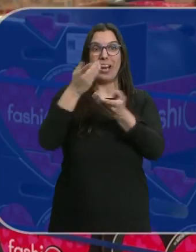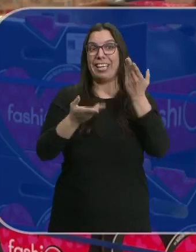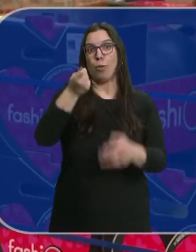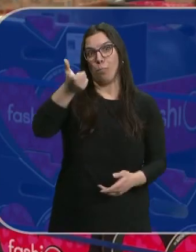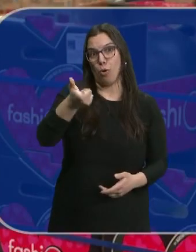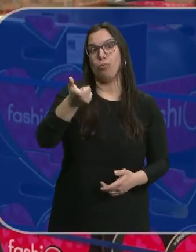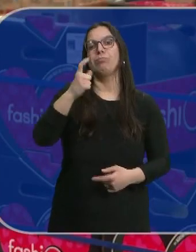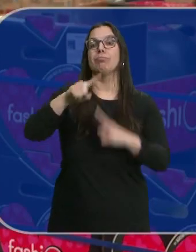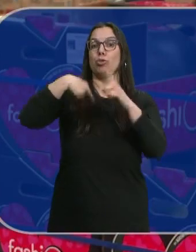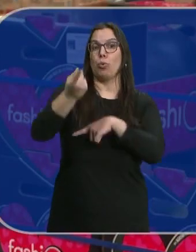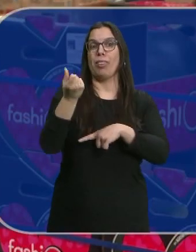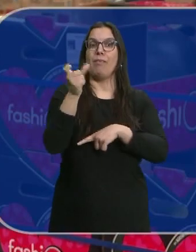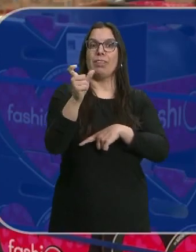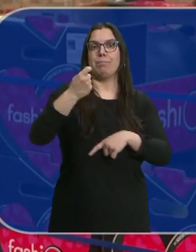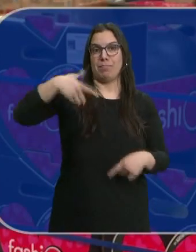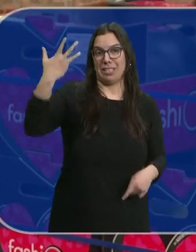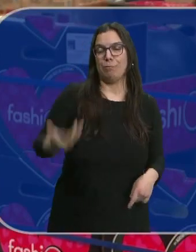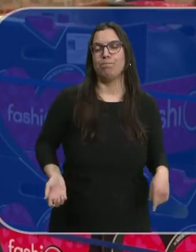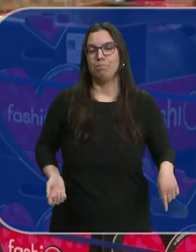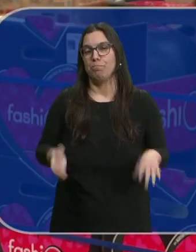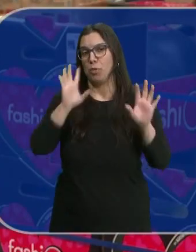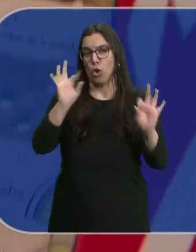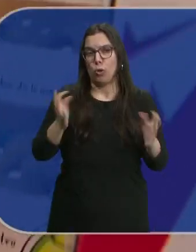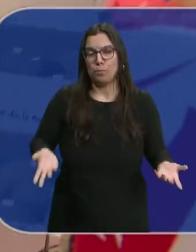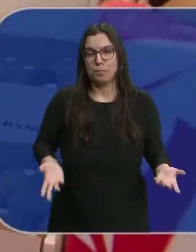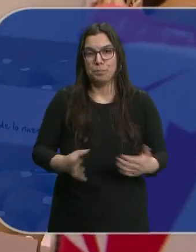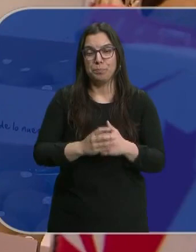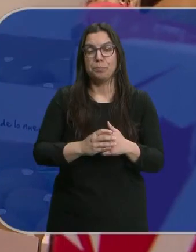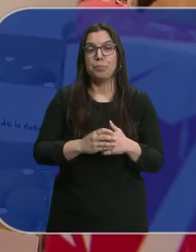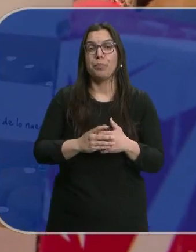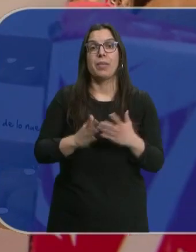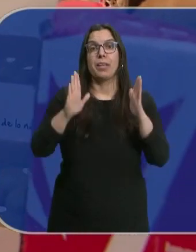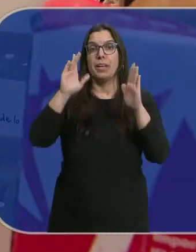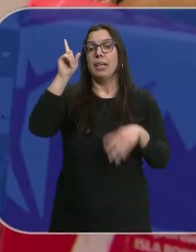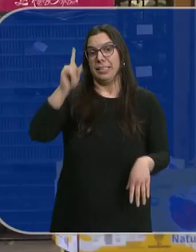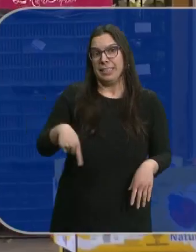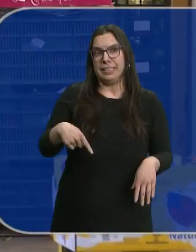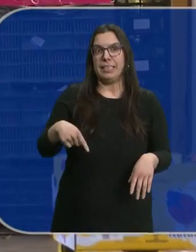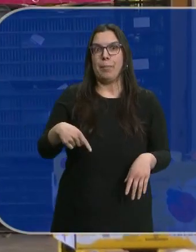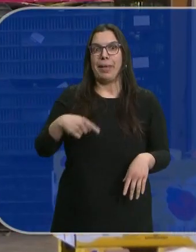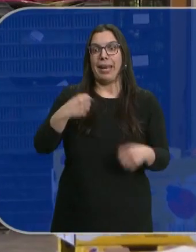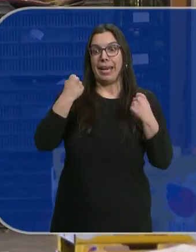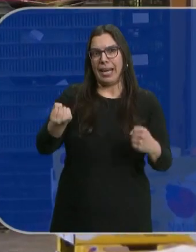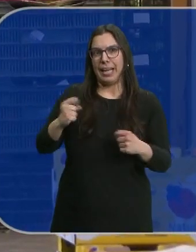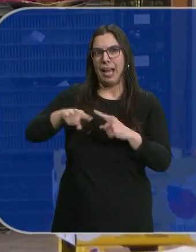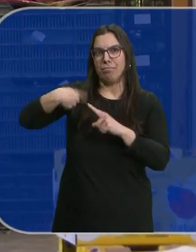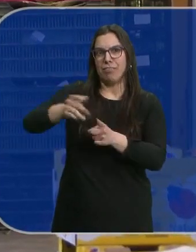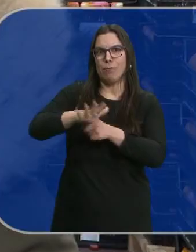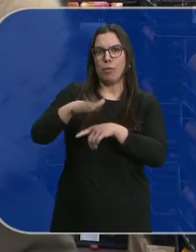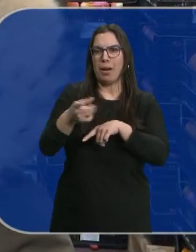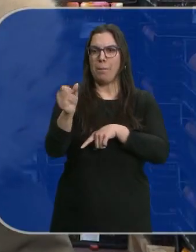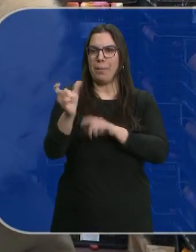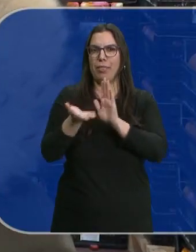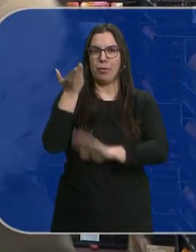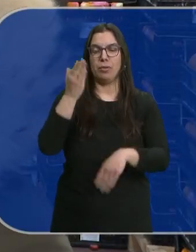kilos y claro, lógicamente pues se encarece el producto. Y no escapan del incremento de los costes energéticos. Se han aumentado en